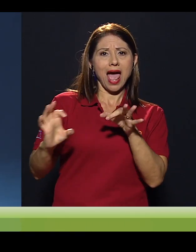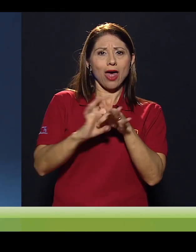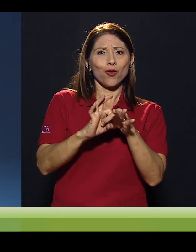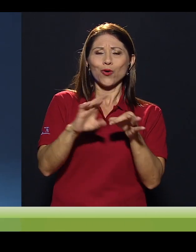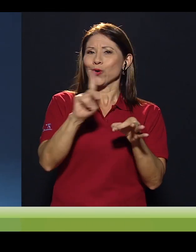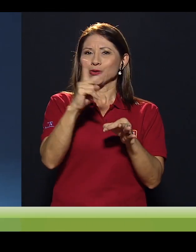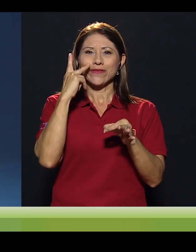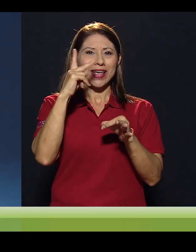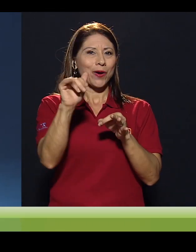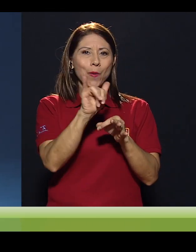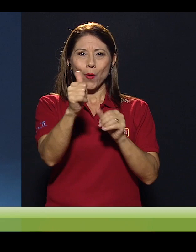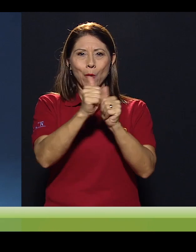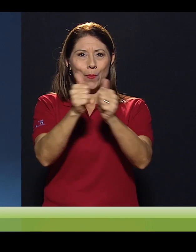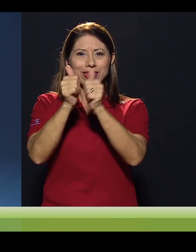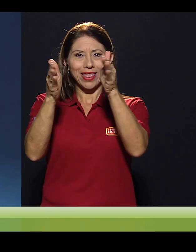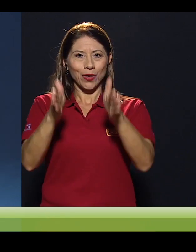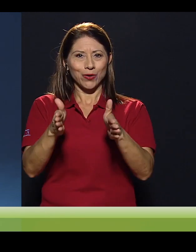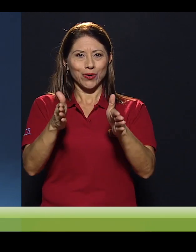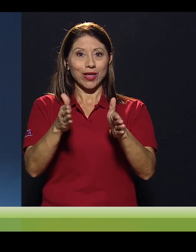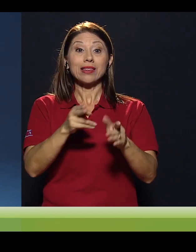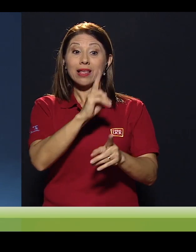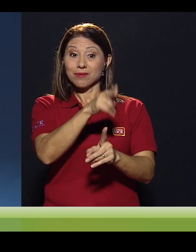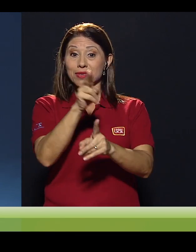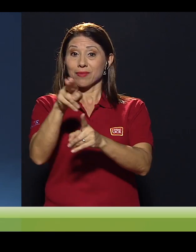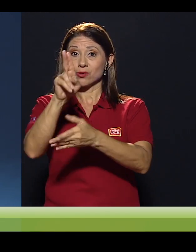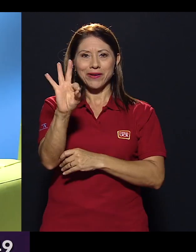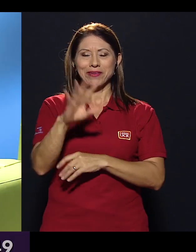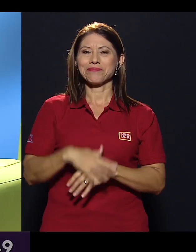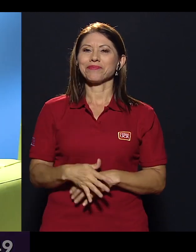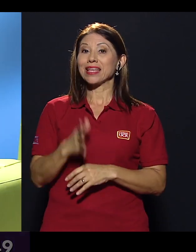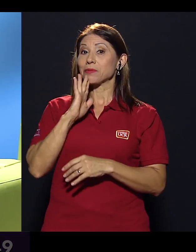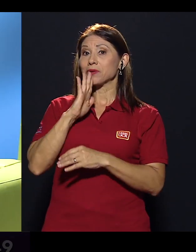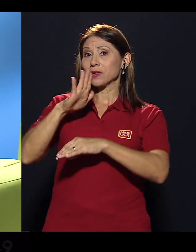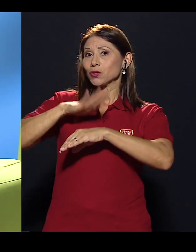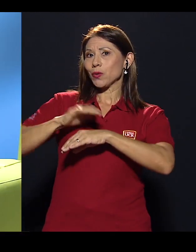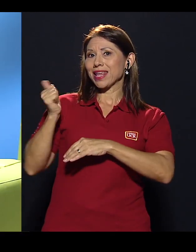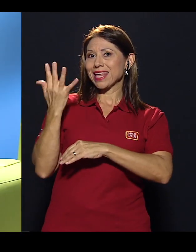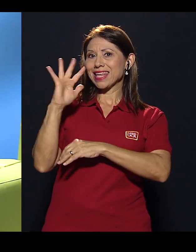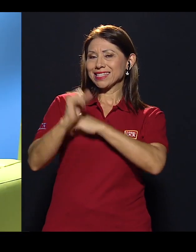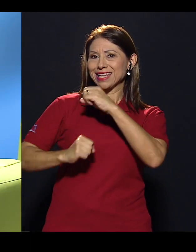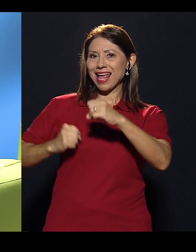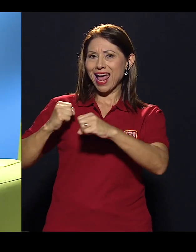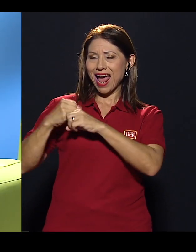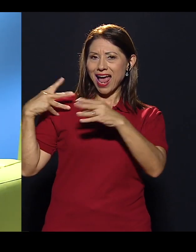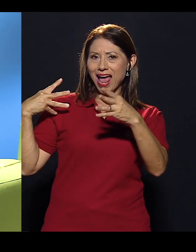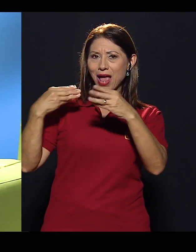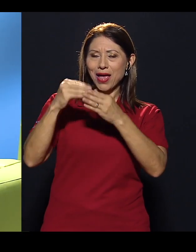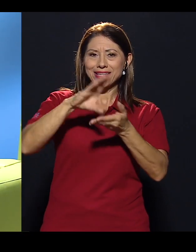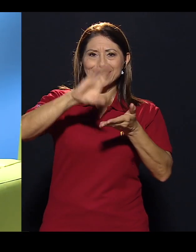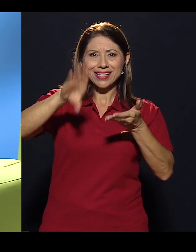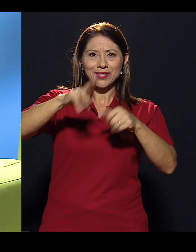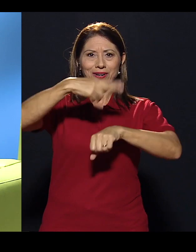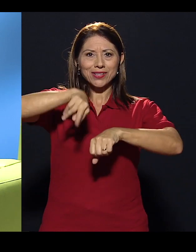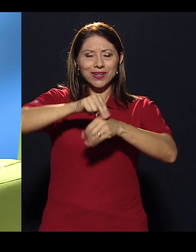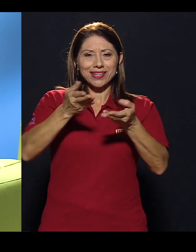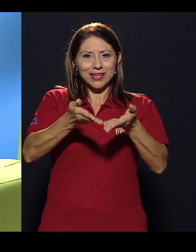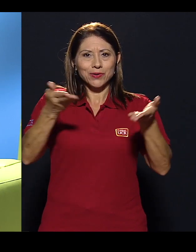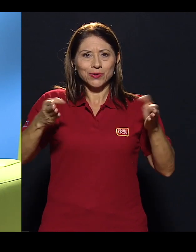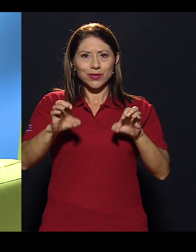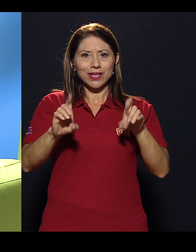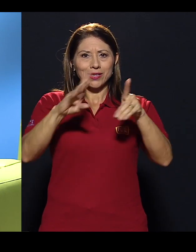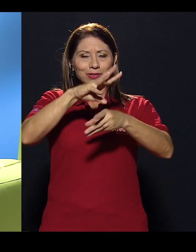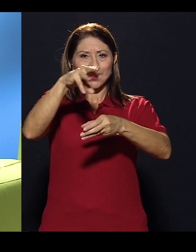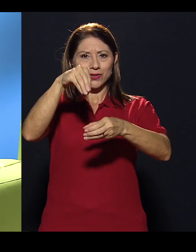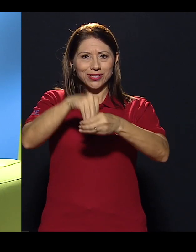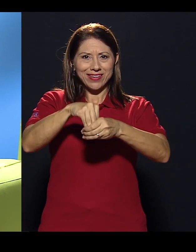competidor desde las universidades, tanto públicas como privadas, ¿verdad? Estamos conversando sobre los 15 años del Centro Nacional de Recursos